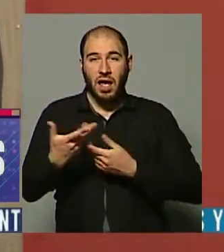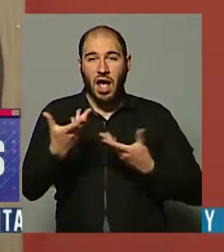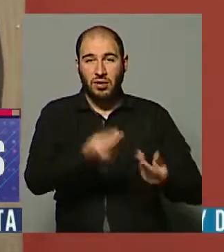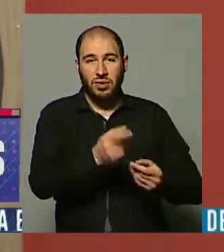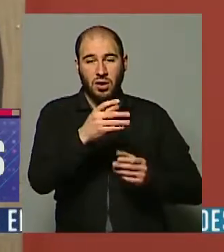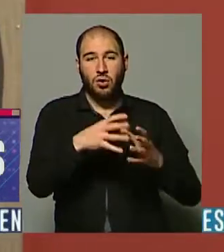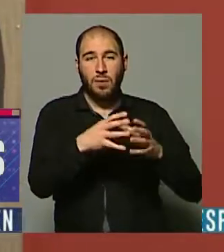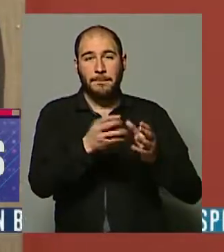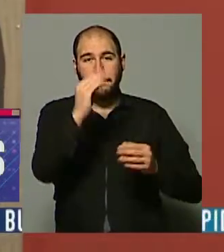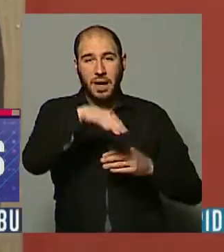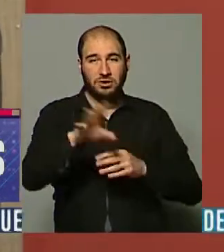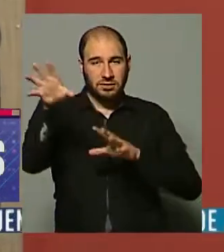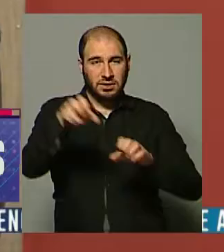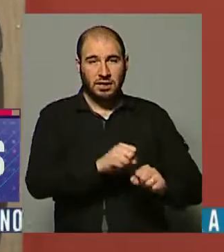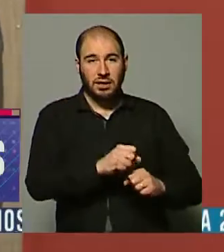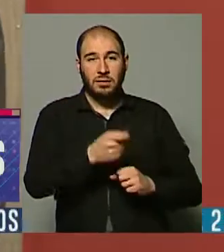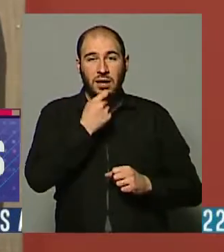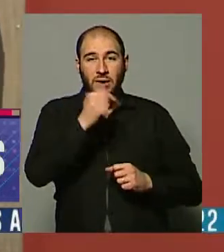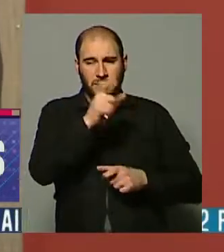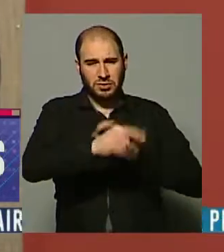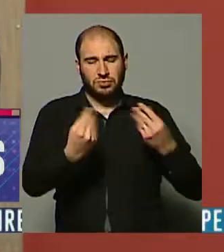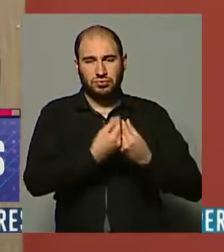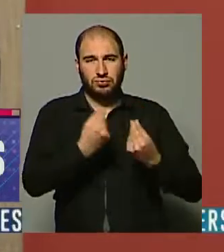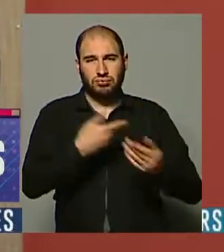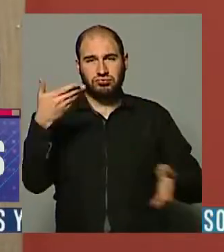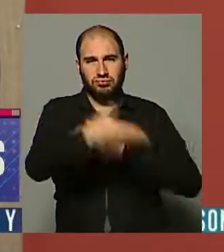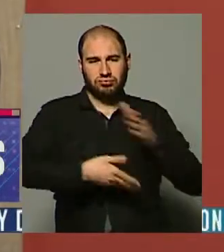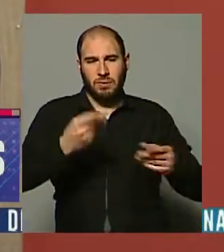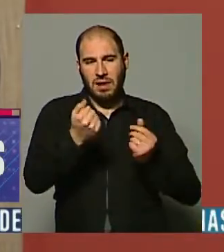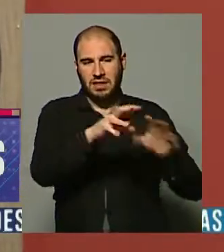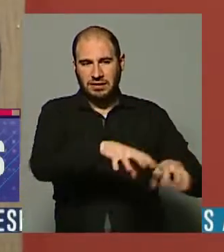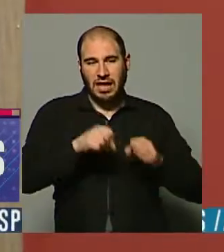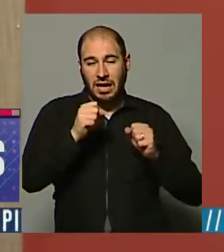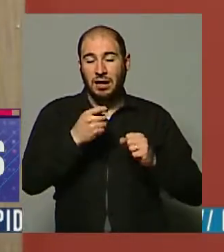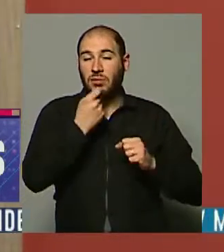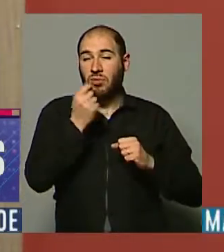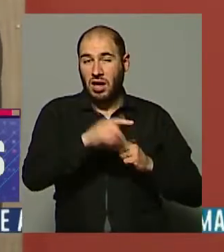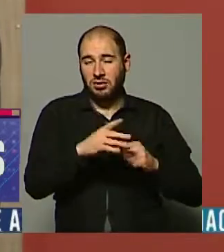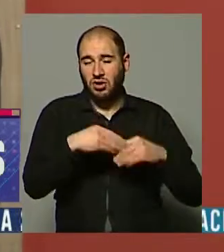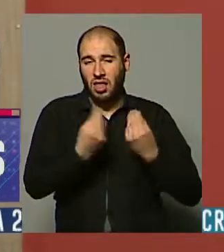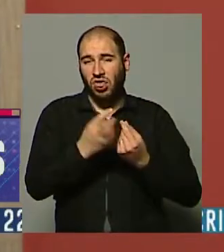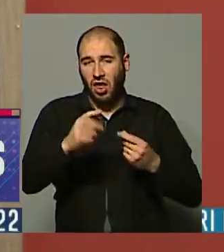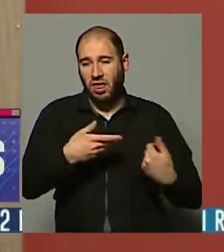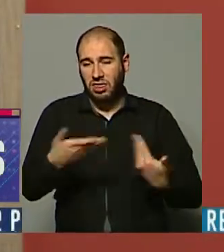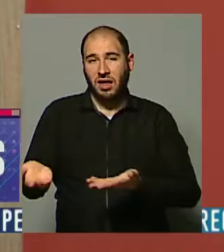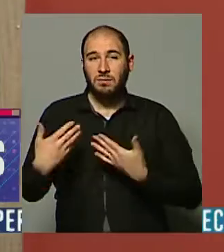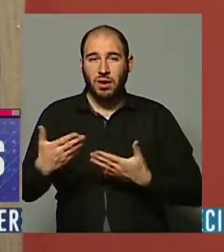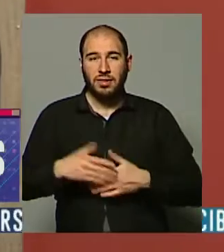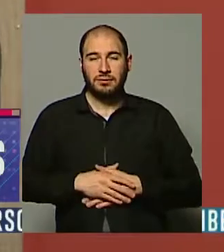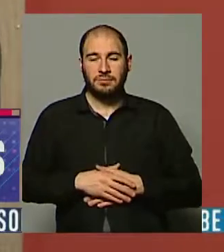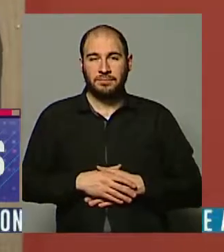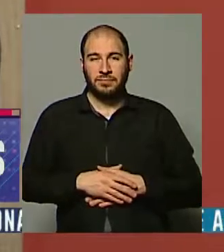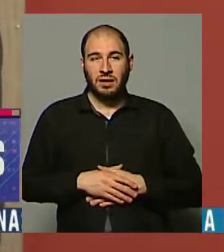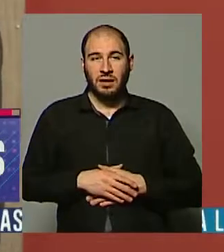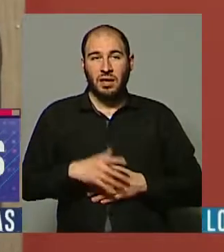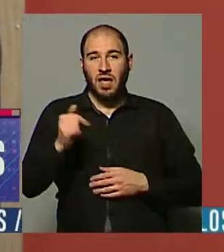a las entidades bancarias a que si iban muchos depositantes a retirar los dólares, tuvieran la cantidad de dólares líquidos suficientes.